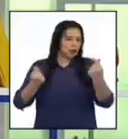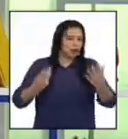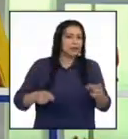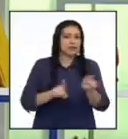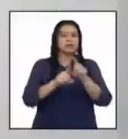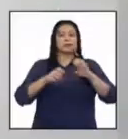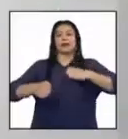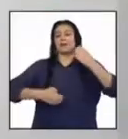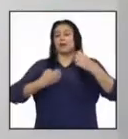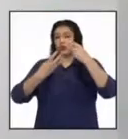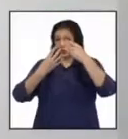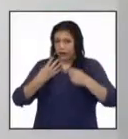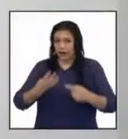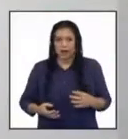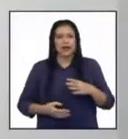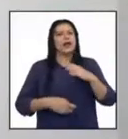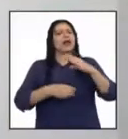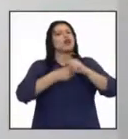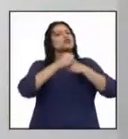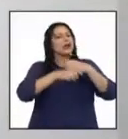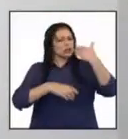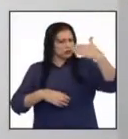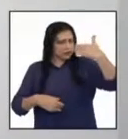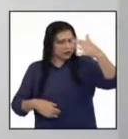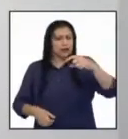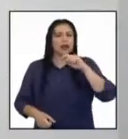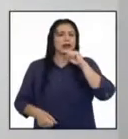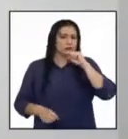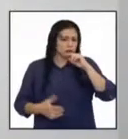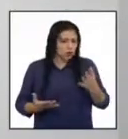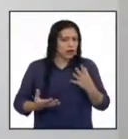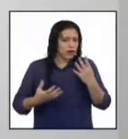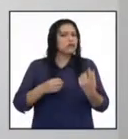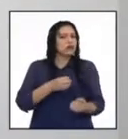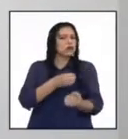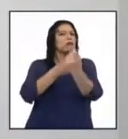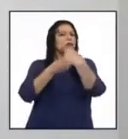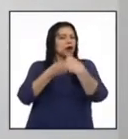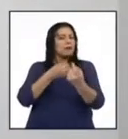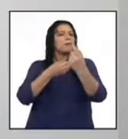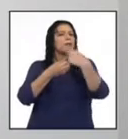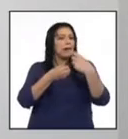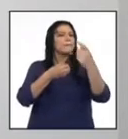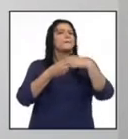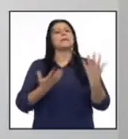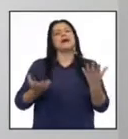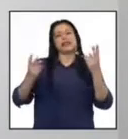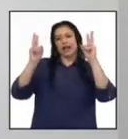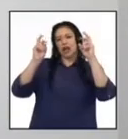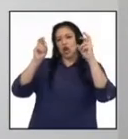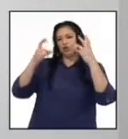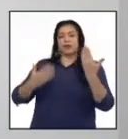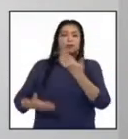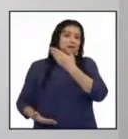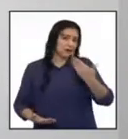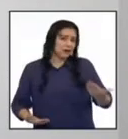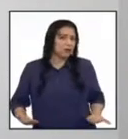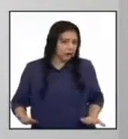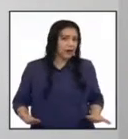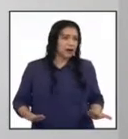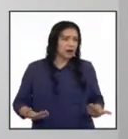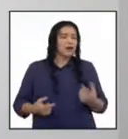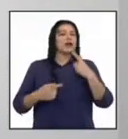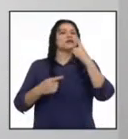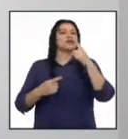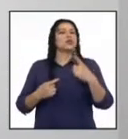y emocionales. Los años siguientes, las mujeres se incorporaron más en los asuntos de Estado,